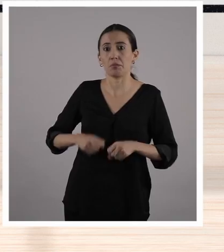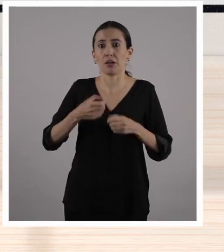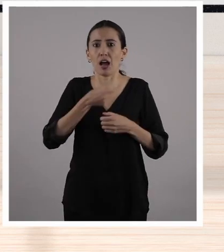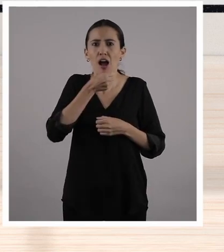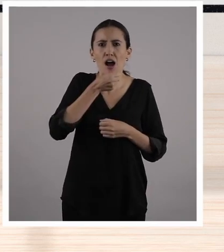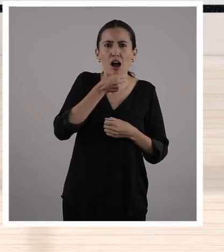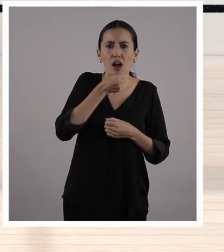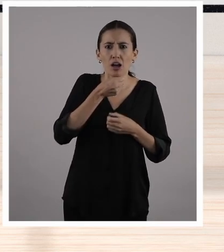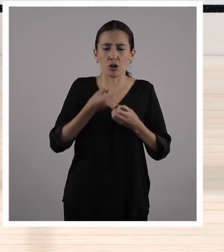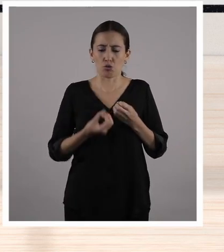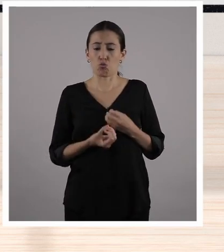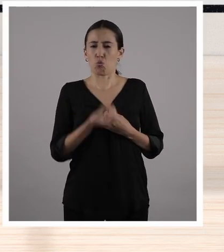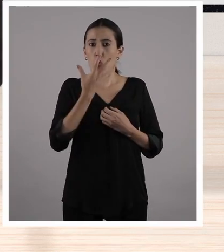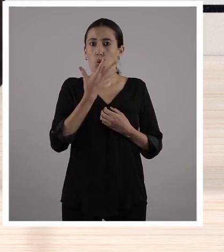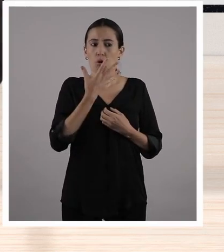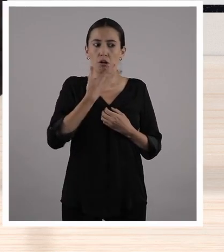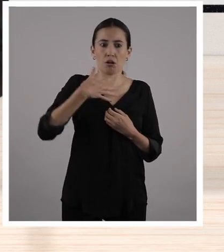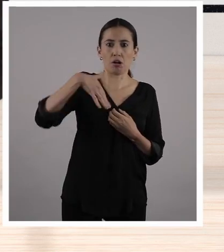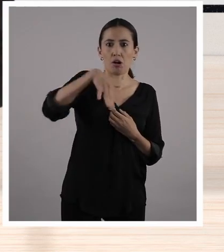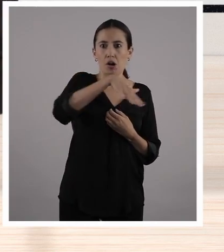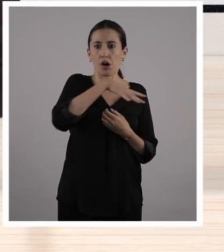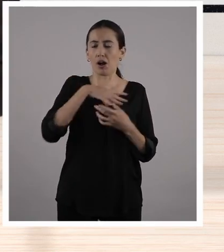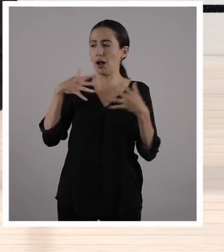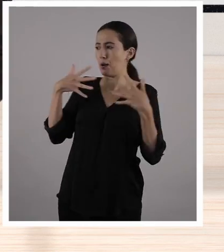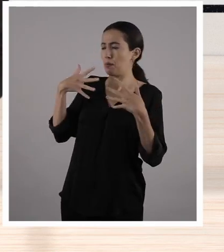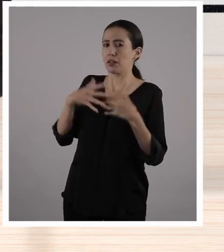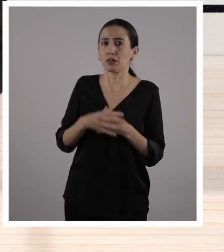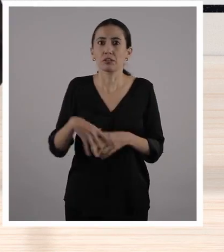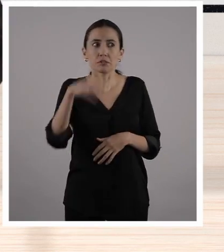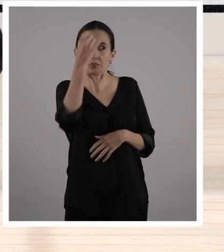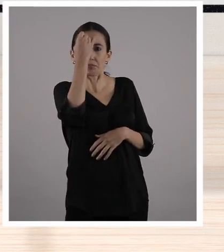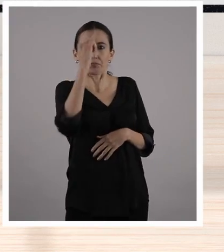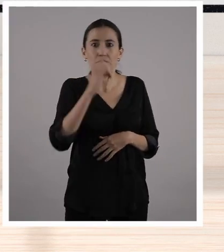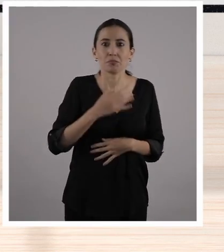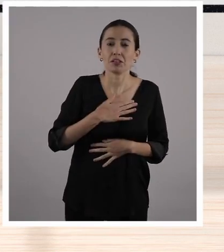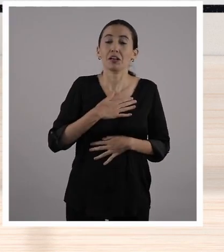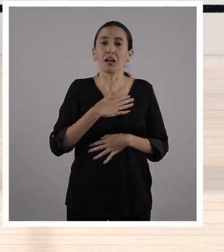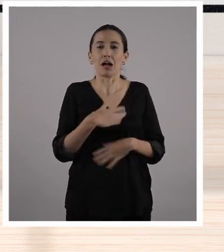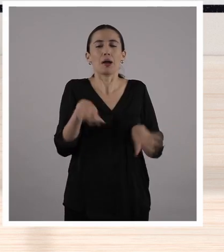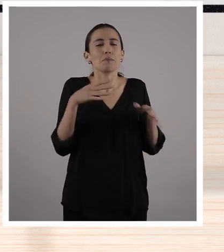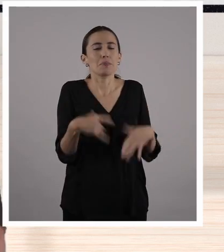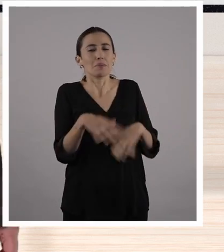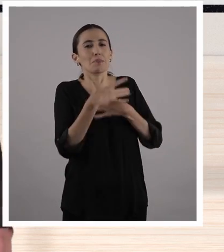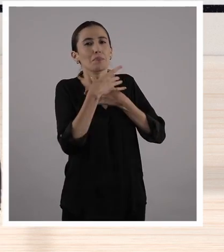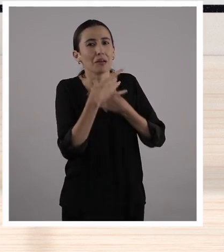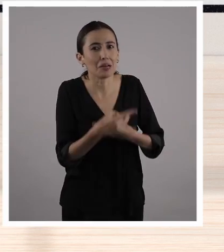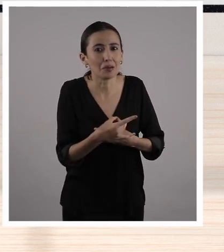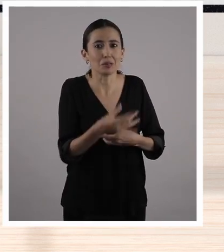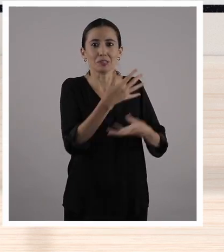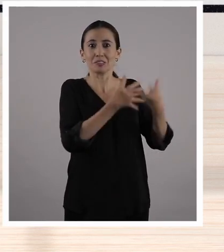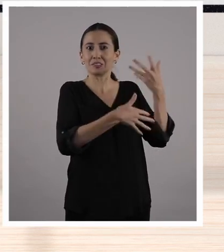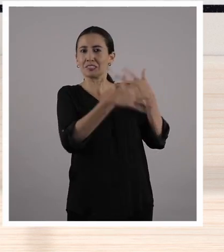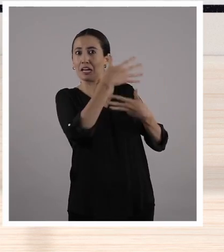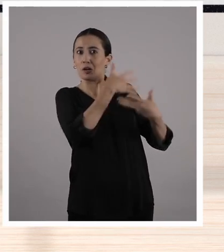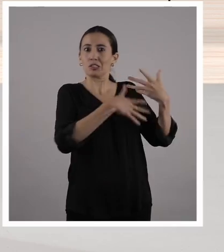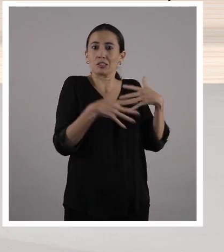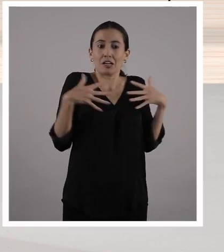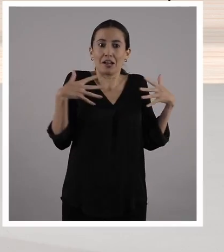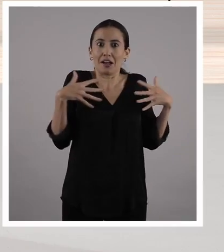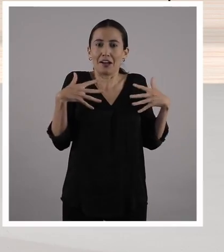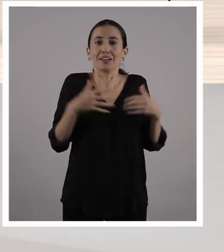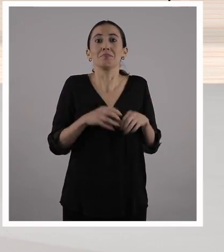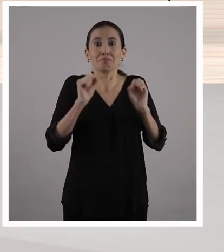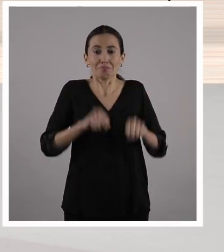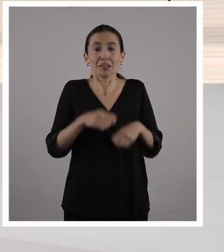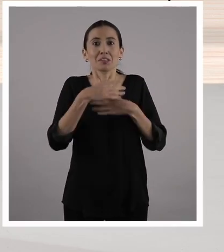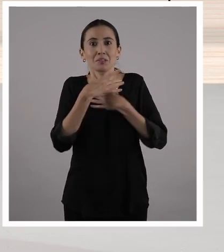parece que estás usando una linterna, no sé si son de miedo estos relatos que estás tú imaginando ahora. Sí, profe, a mí me encantan los relatos de terror, son